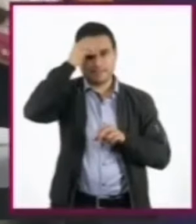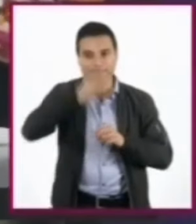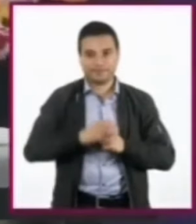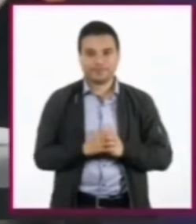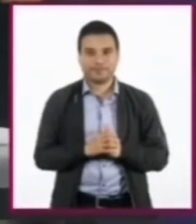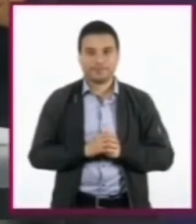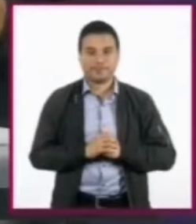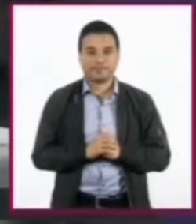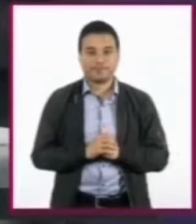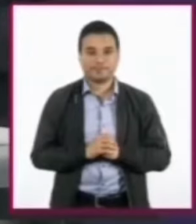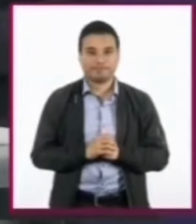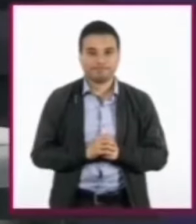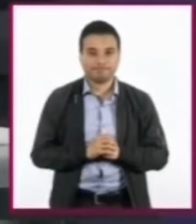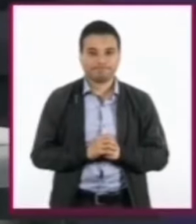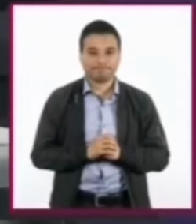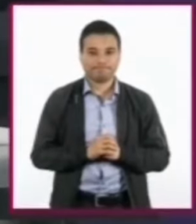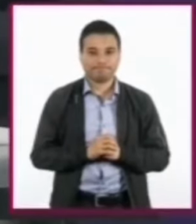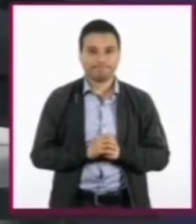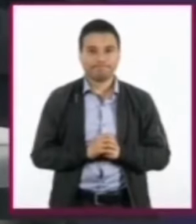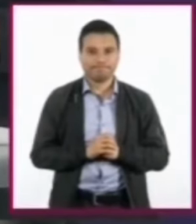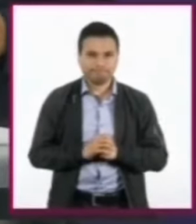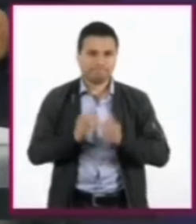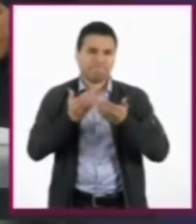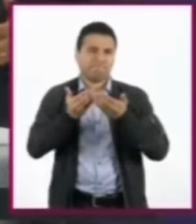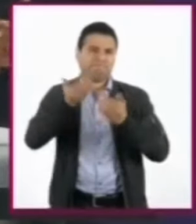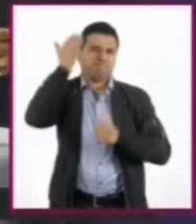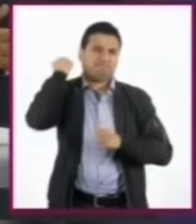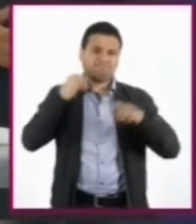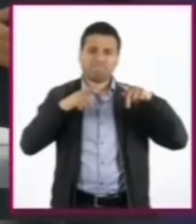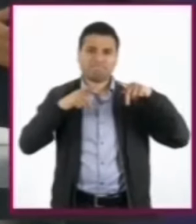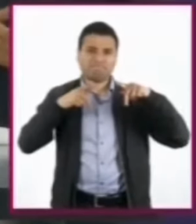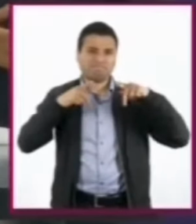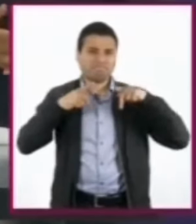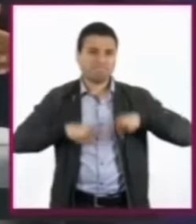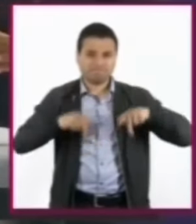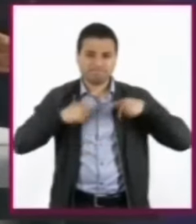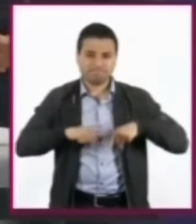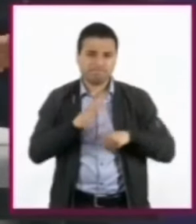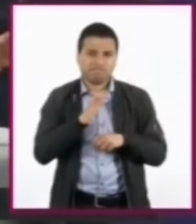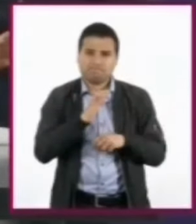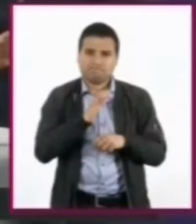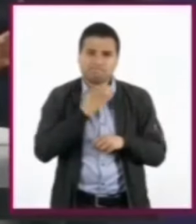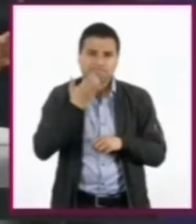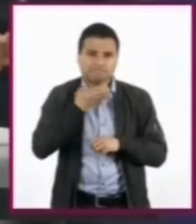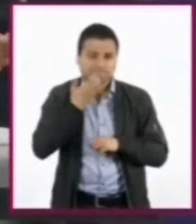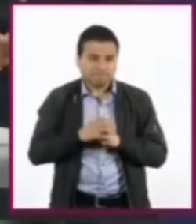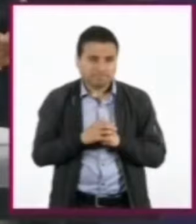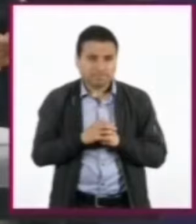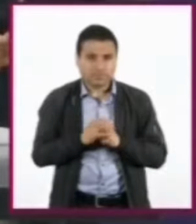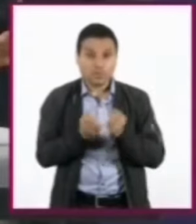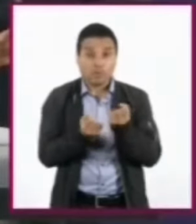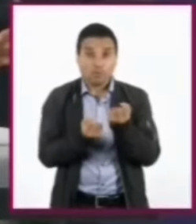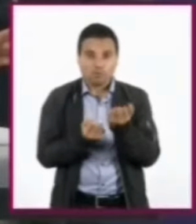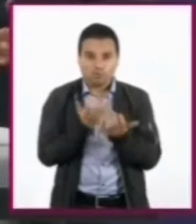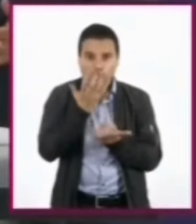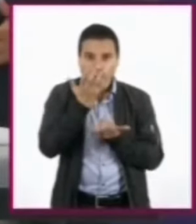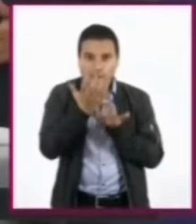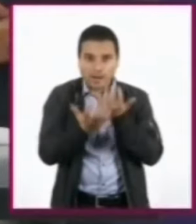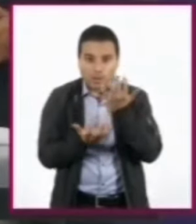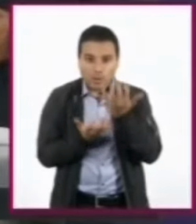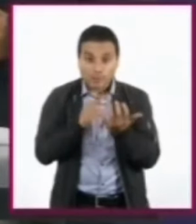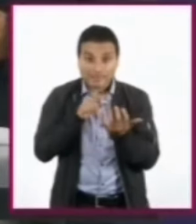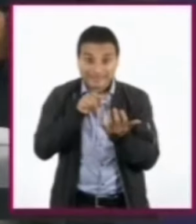presentamos. Desde tiempo remoto, el ser humano se ha interesado por los efectos del fuego en las